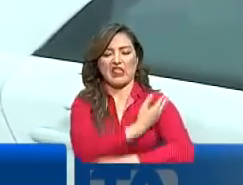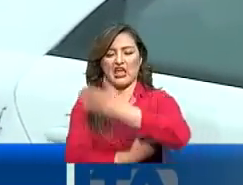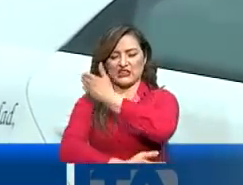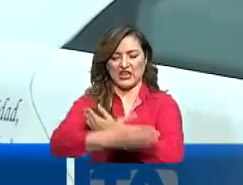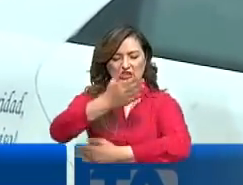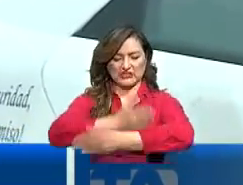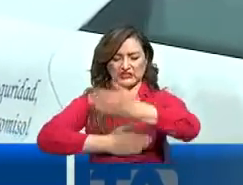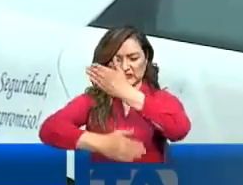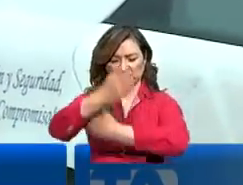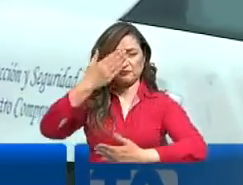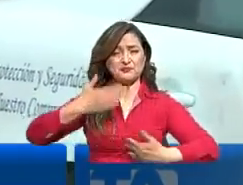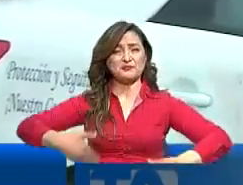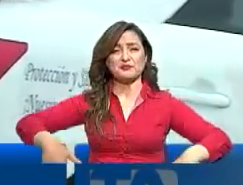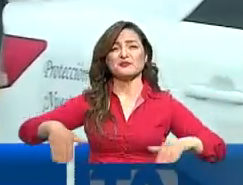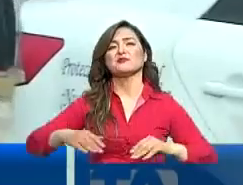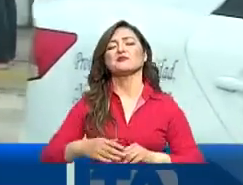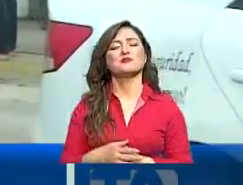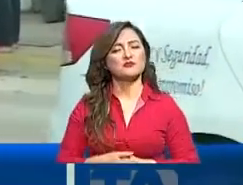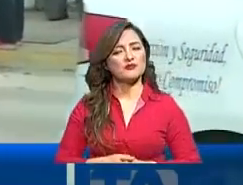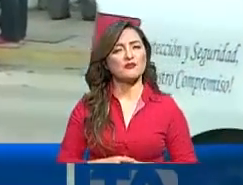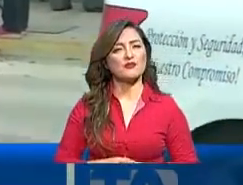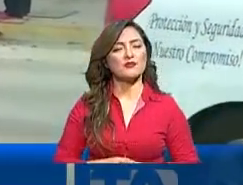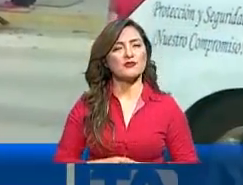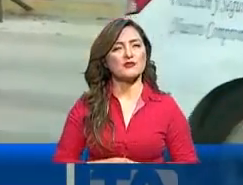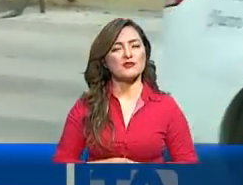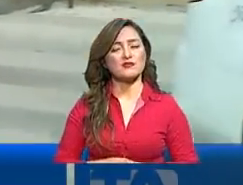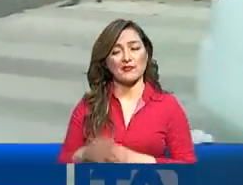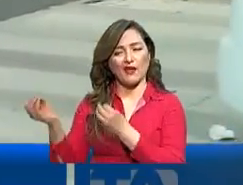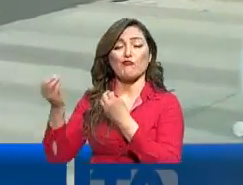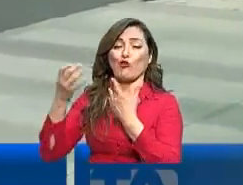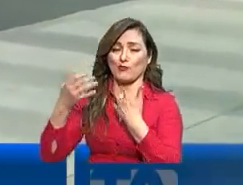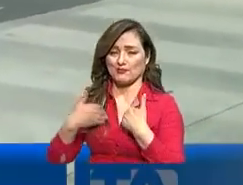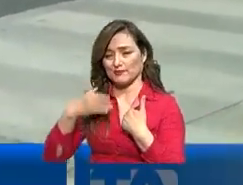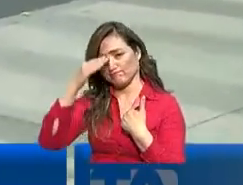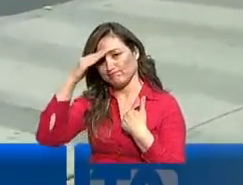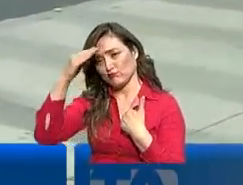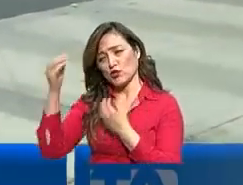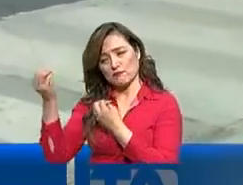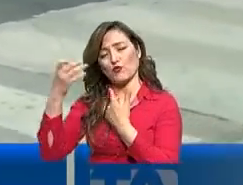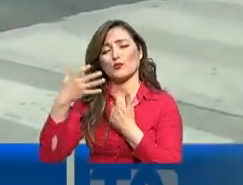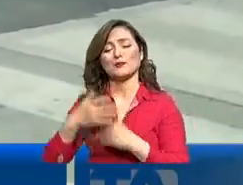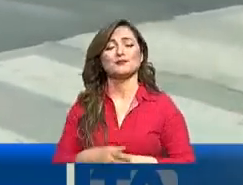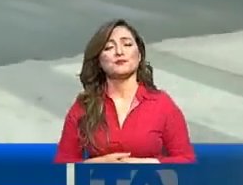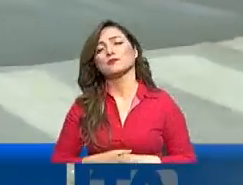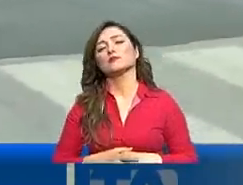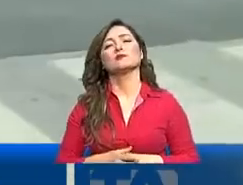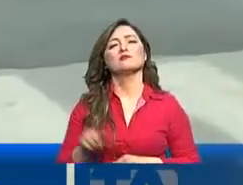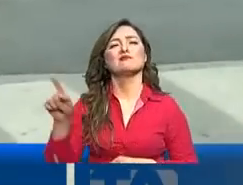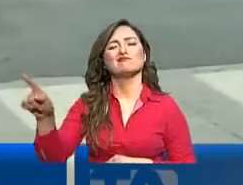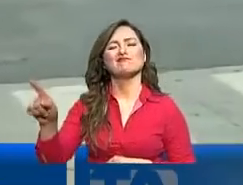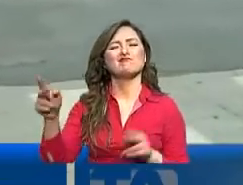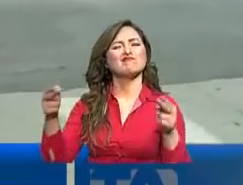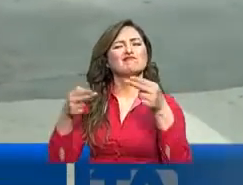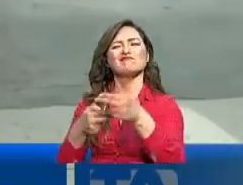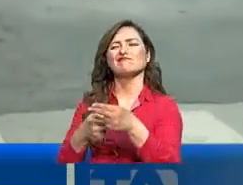extremidades superiores e inferiores. Es la información que nos proporciona la Policía Nacional. Pero ¿qué se está realizando dentro de